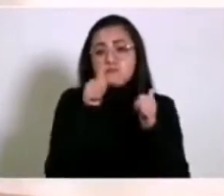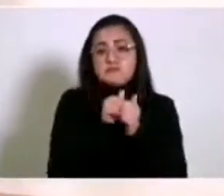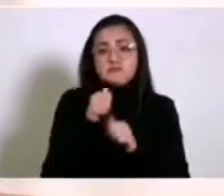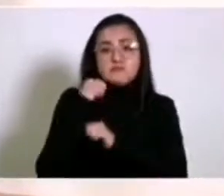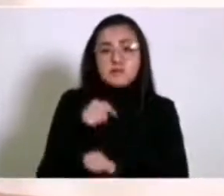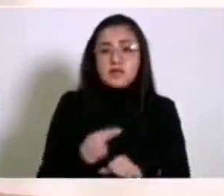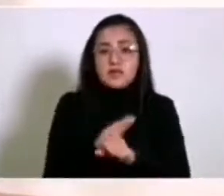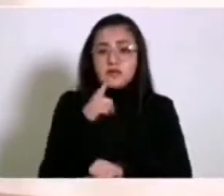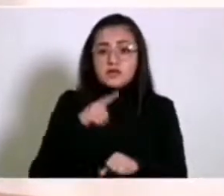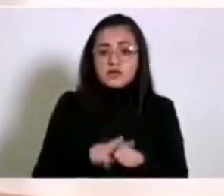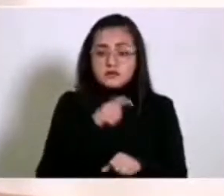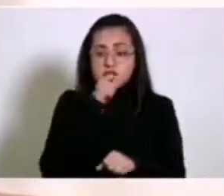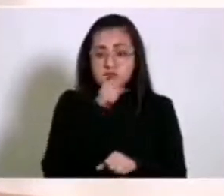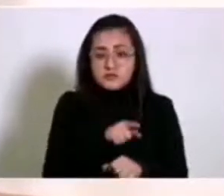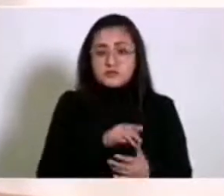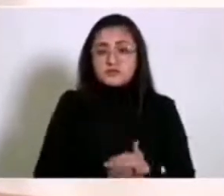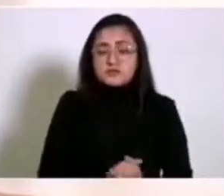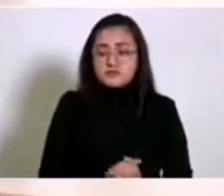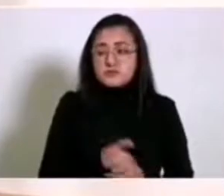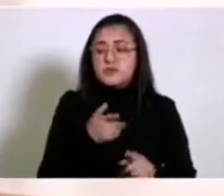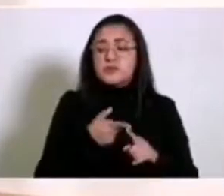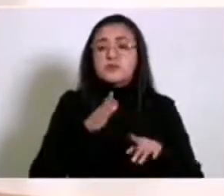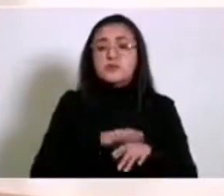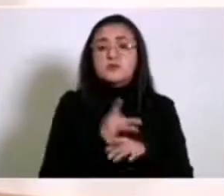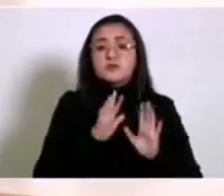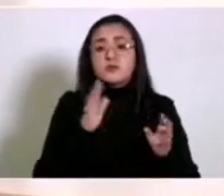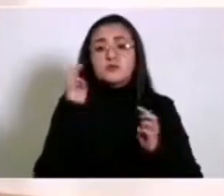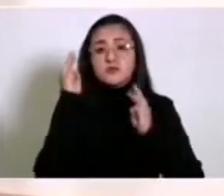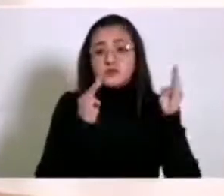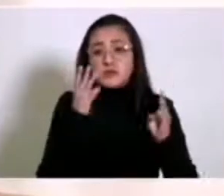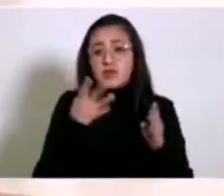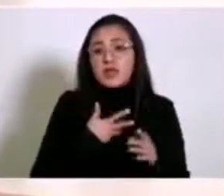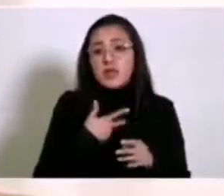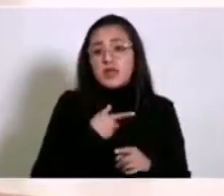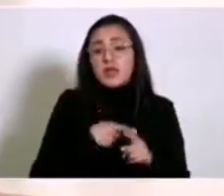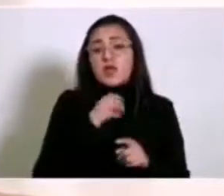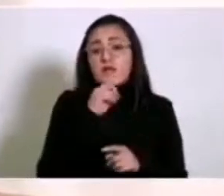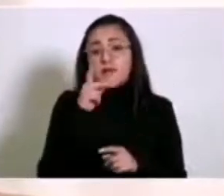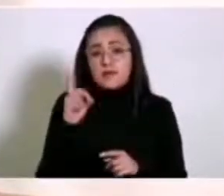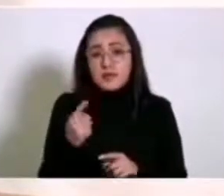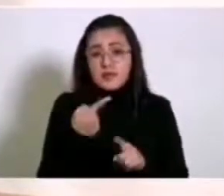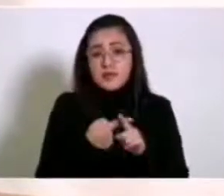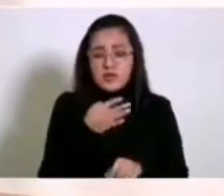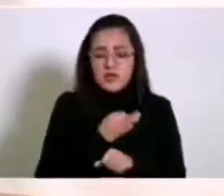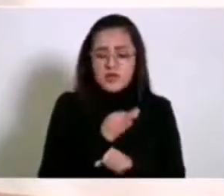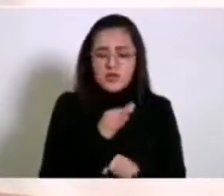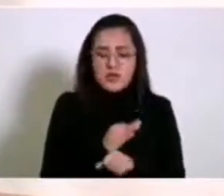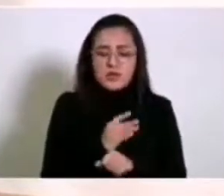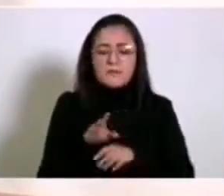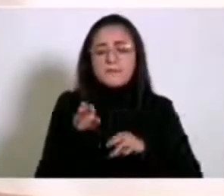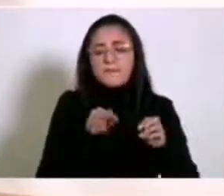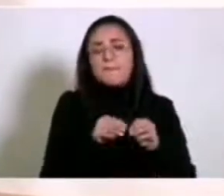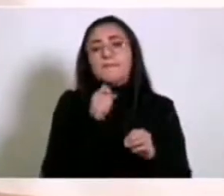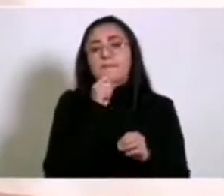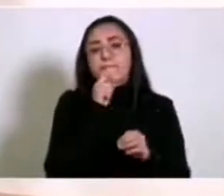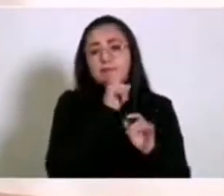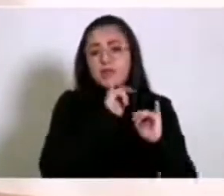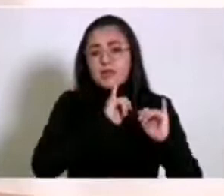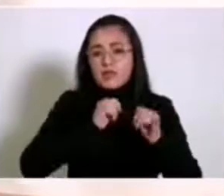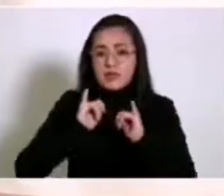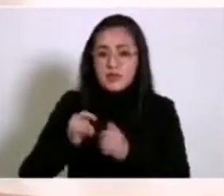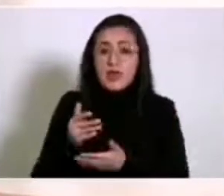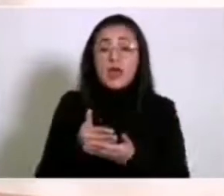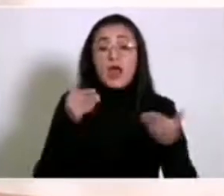autoridad nacional de los servicios públicos ya que la dirección de museos pertenece a una ope de la cual se manejaba de forma independiente